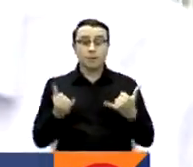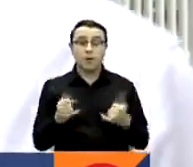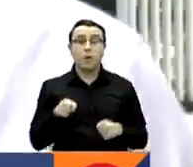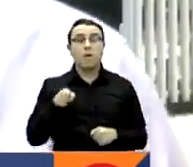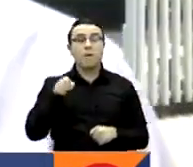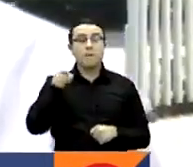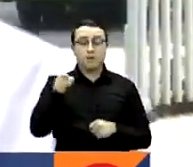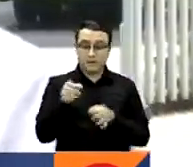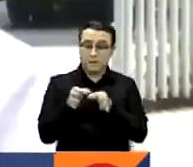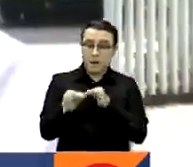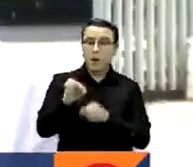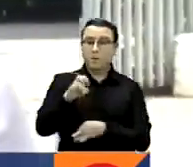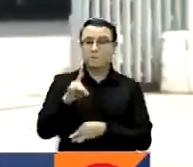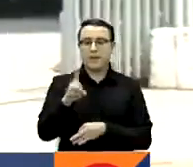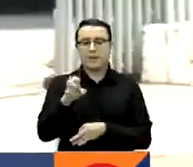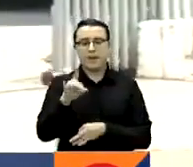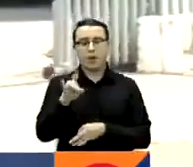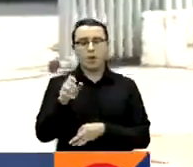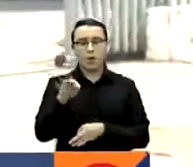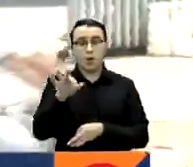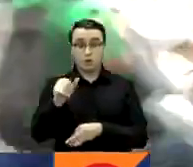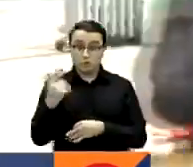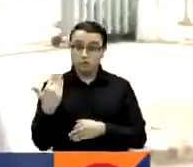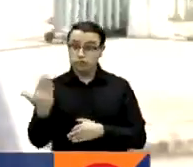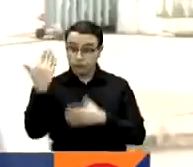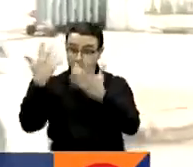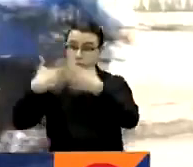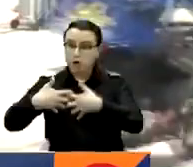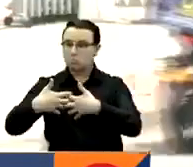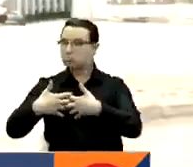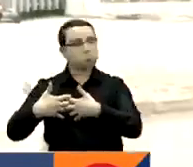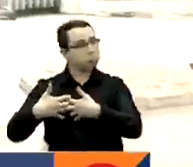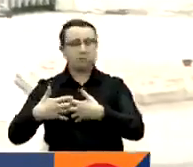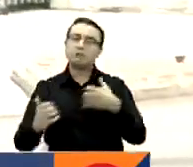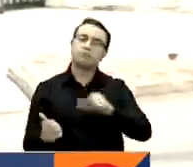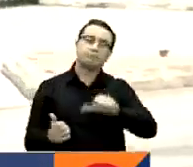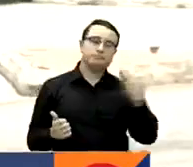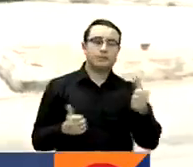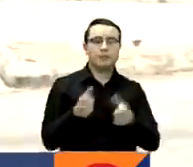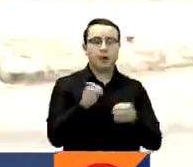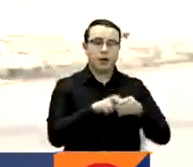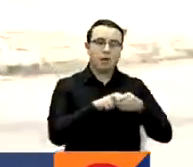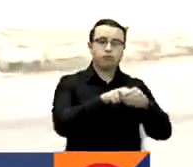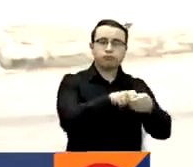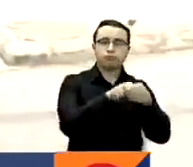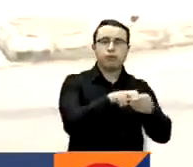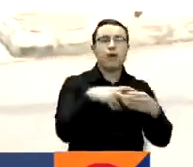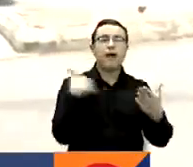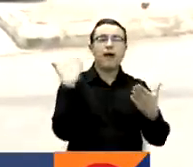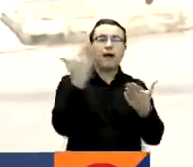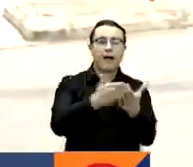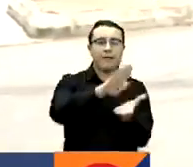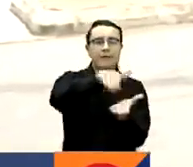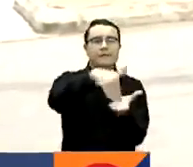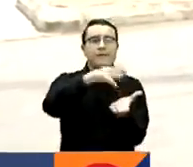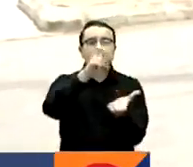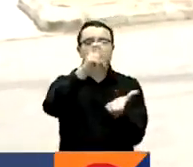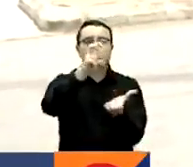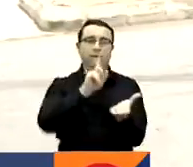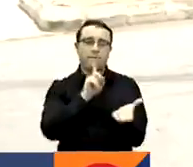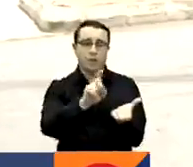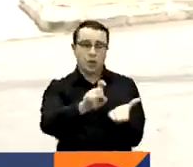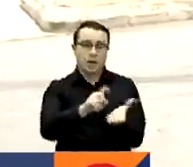municipio de Piedecuesta no están funcionando, al igual que no están funcionando las rutas que transportan pasajeros desde y hacia el centro y el norte de la